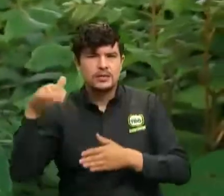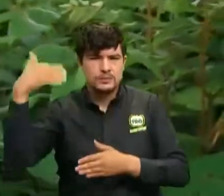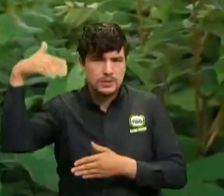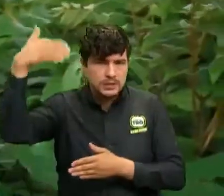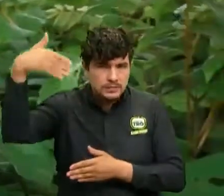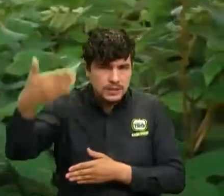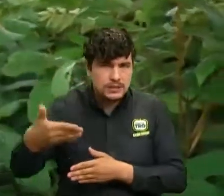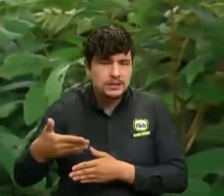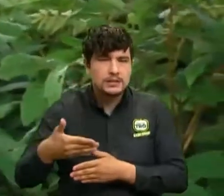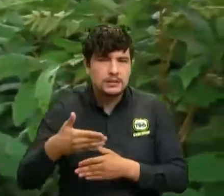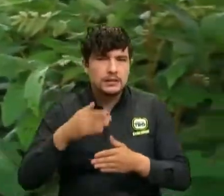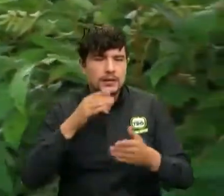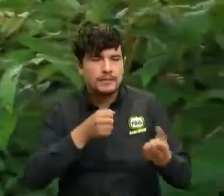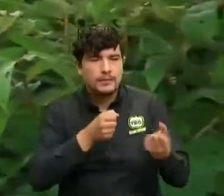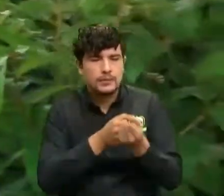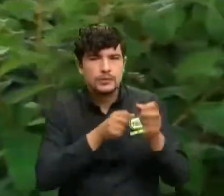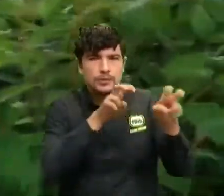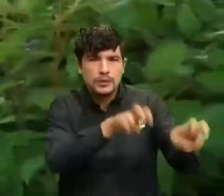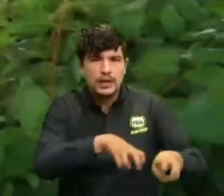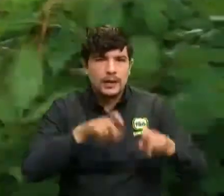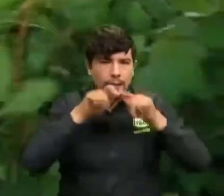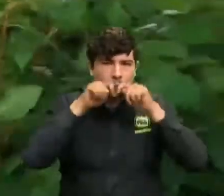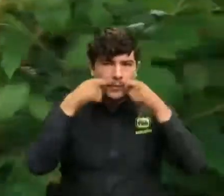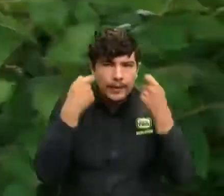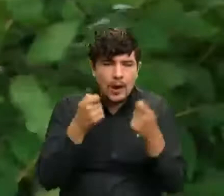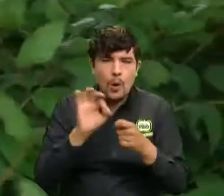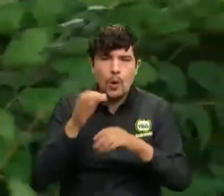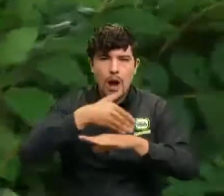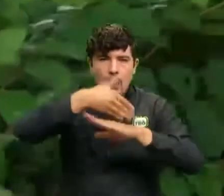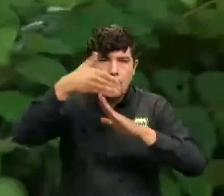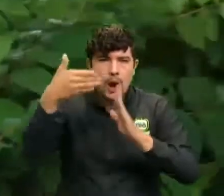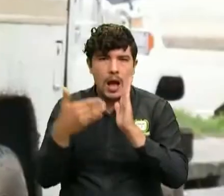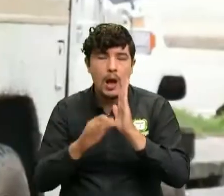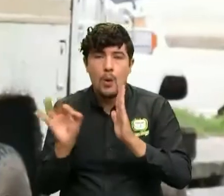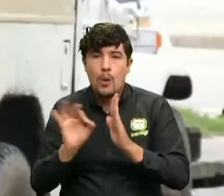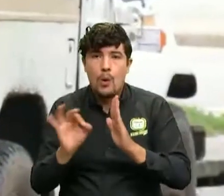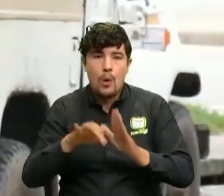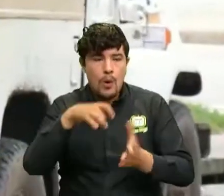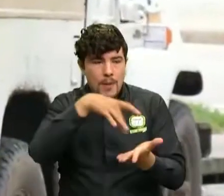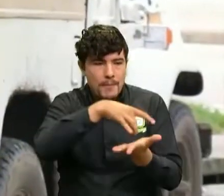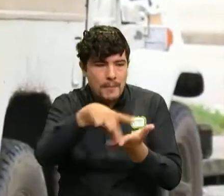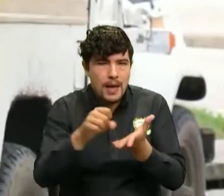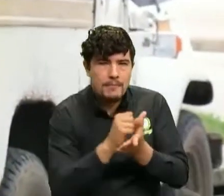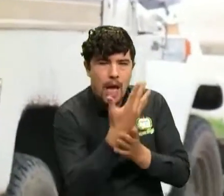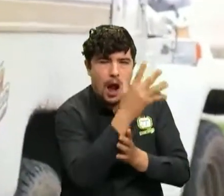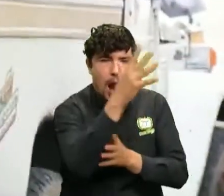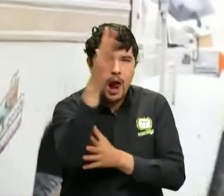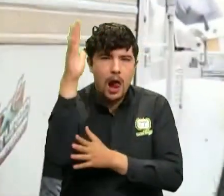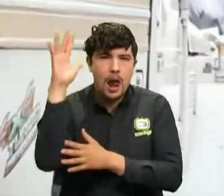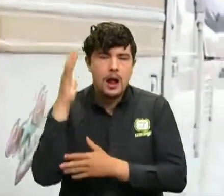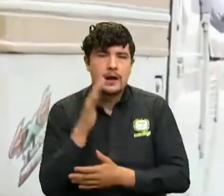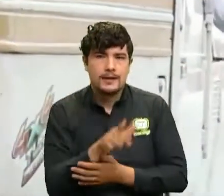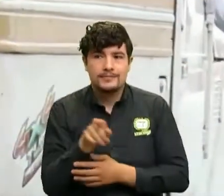posteriormente a granadilla, aguacate y árboles para reforestación, según explicó la alcaldesa Emilce Santa María.